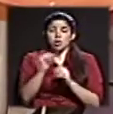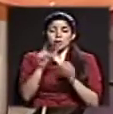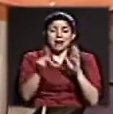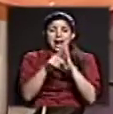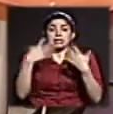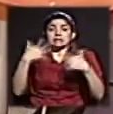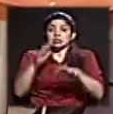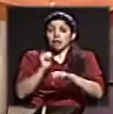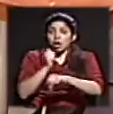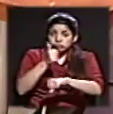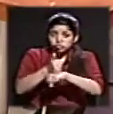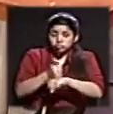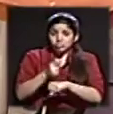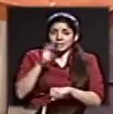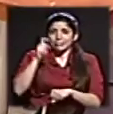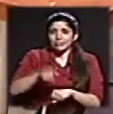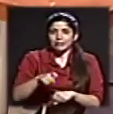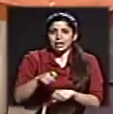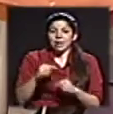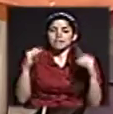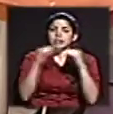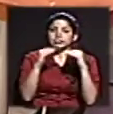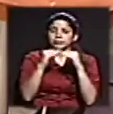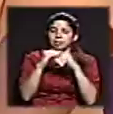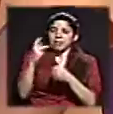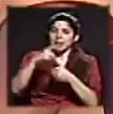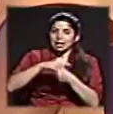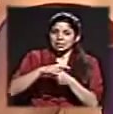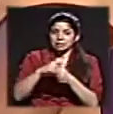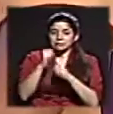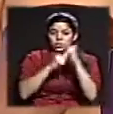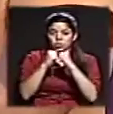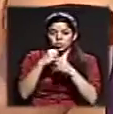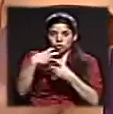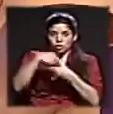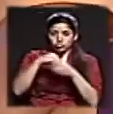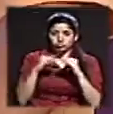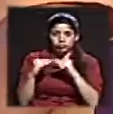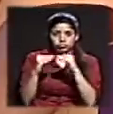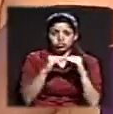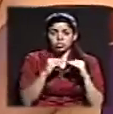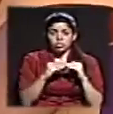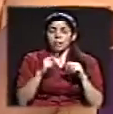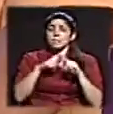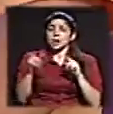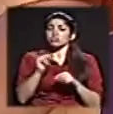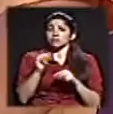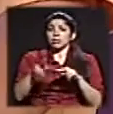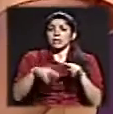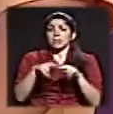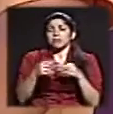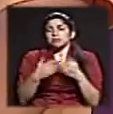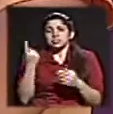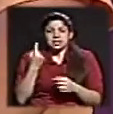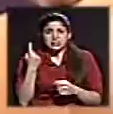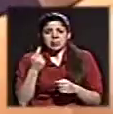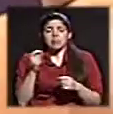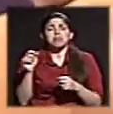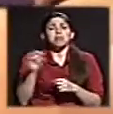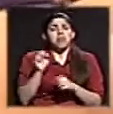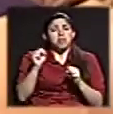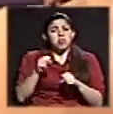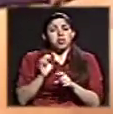ley establece que debe de ser igualitaria la participación en las estructuras, sino normalmente o usualmente pueden estar